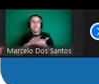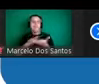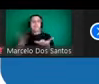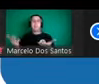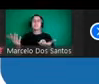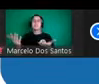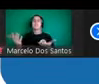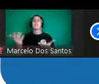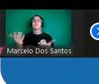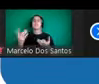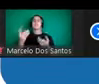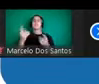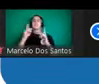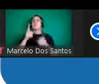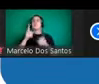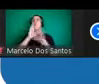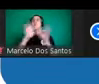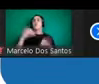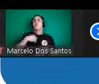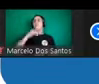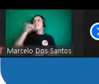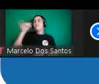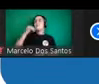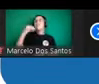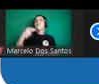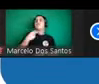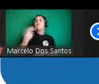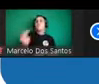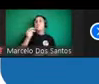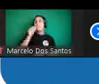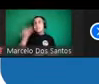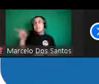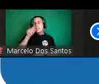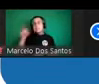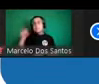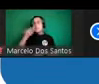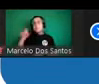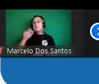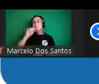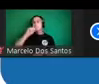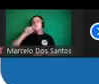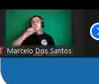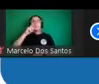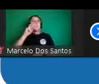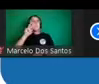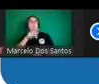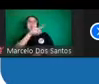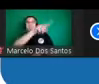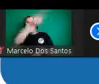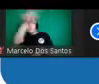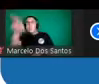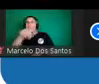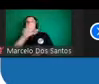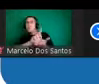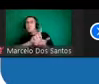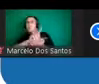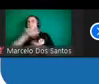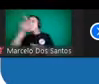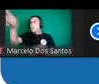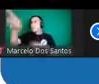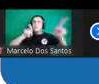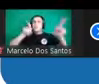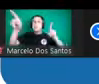apoyos auditivos, poder explicarle las cosas, describirle el entorno. Eso hace que la persona se pueda